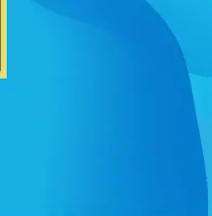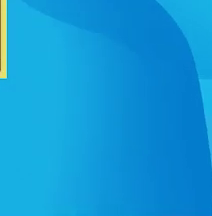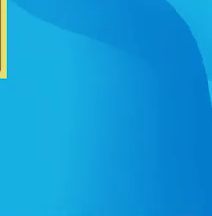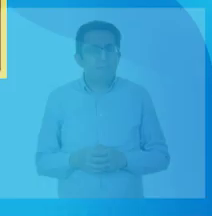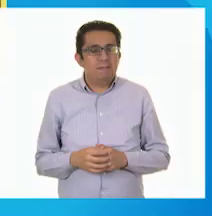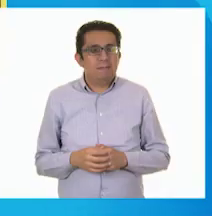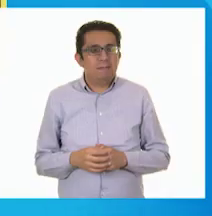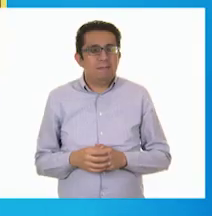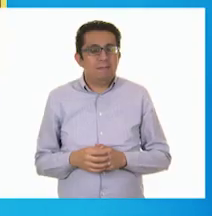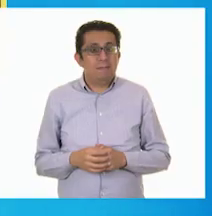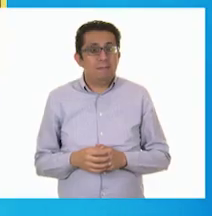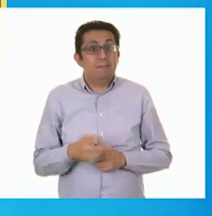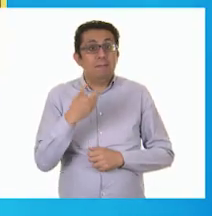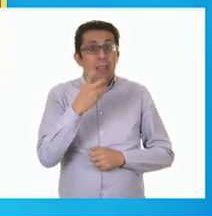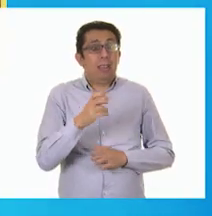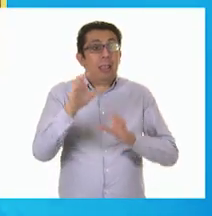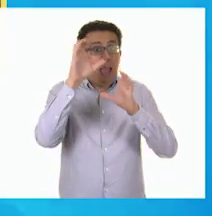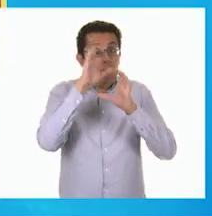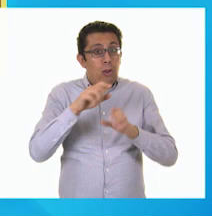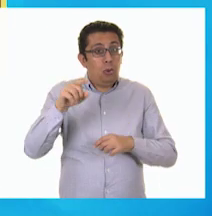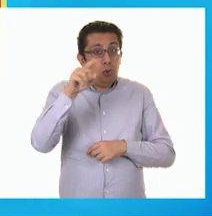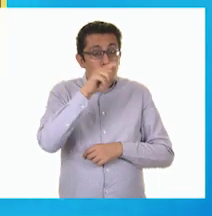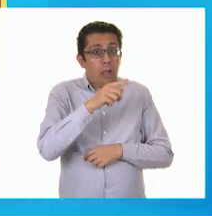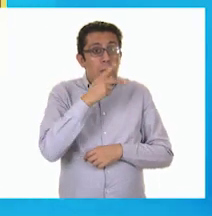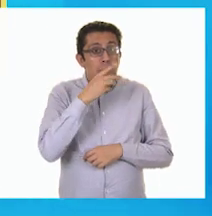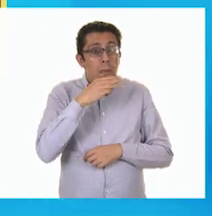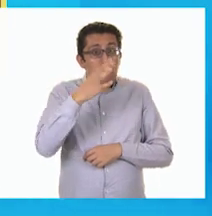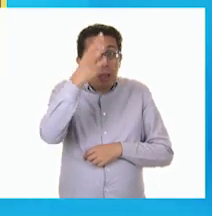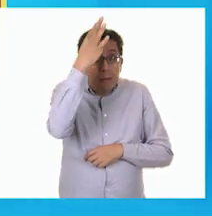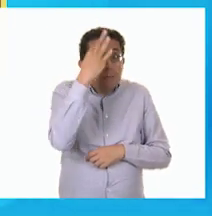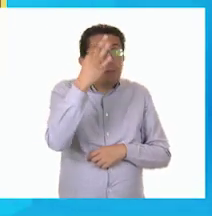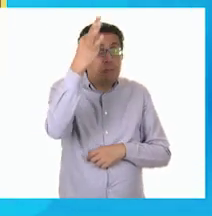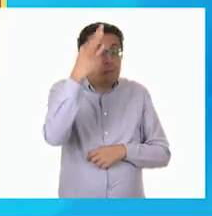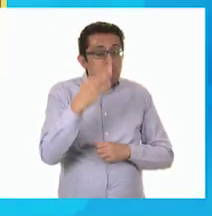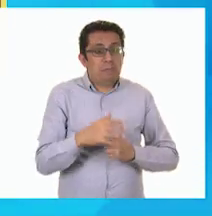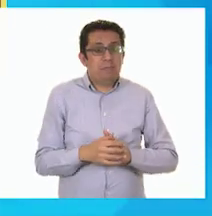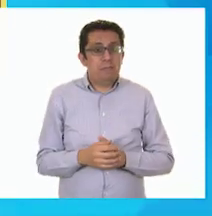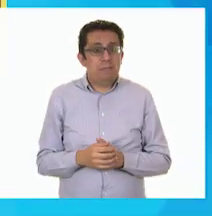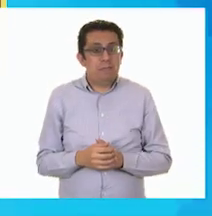Esta canción es para que la adivinen los papás.